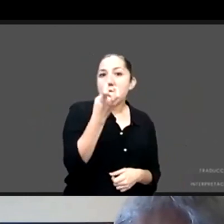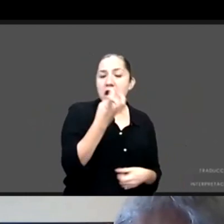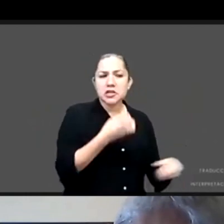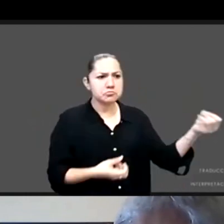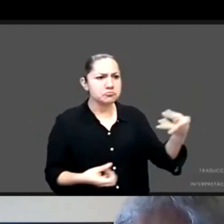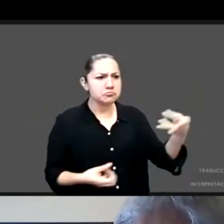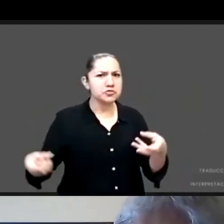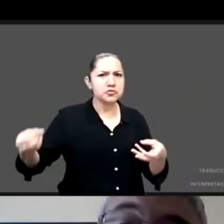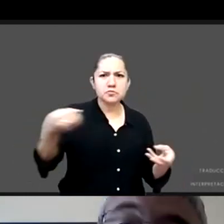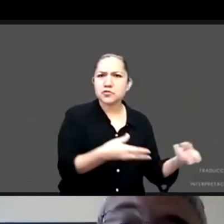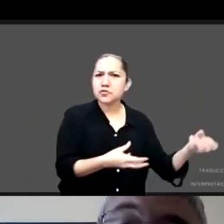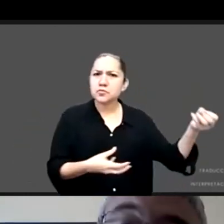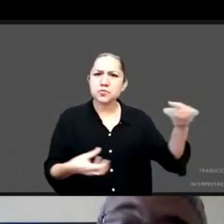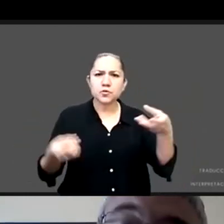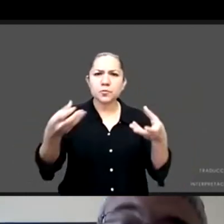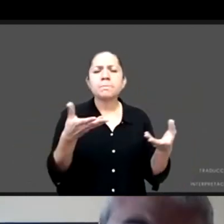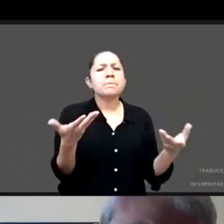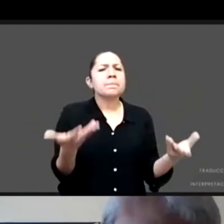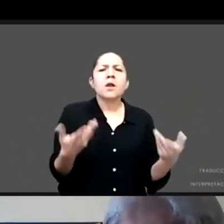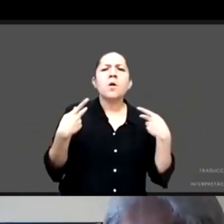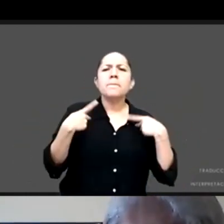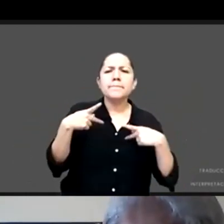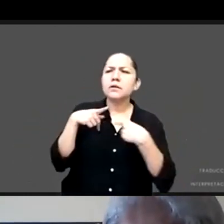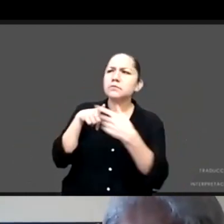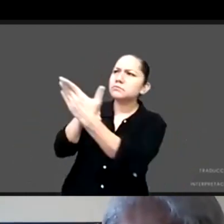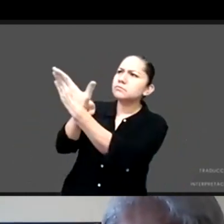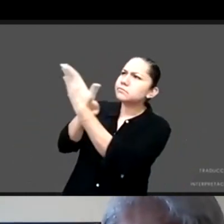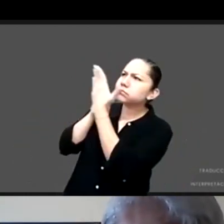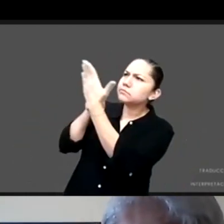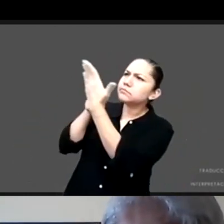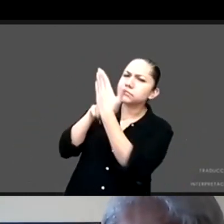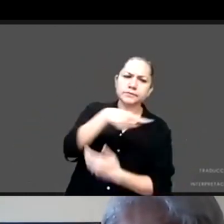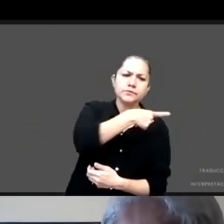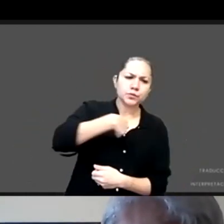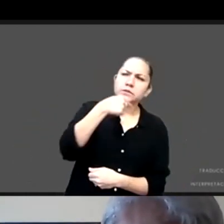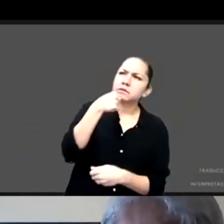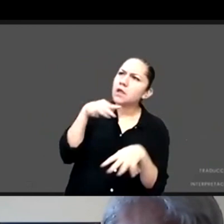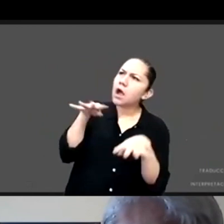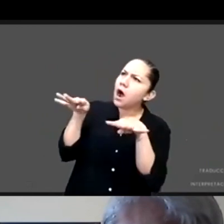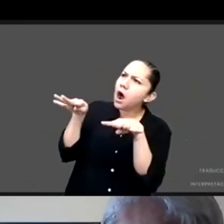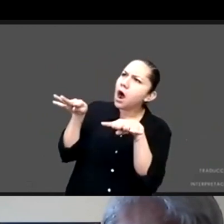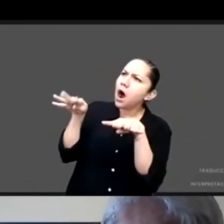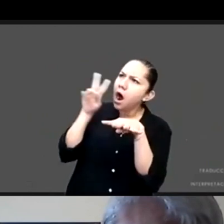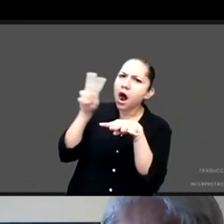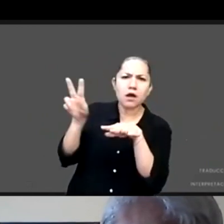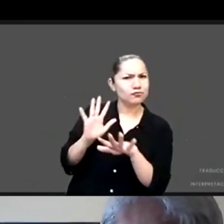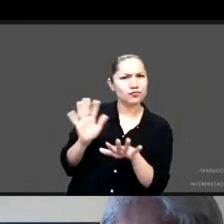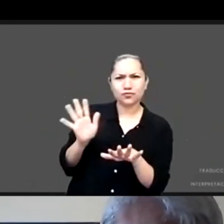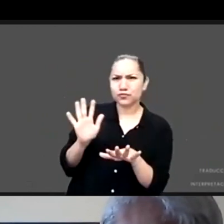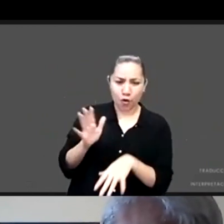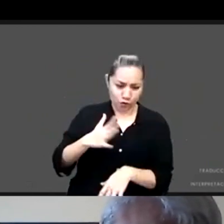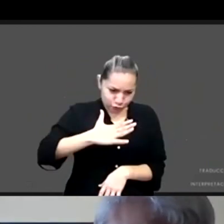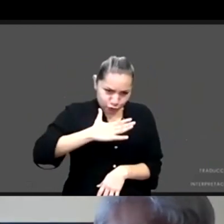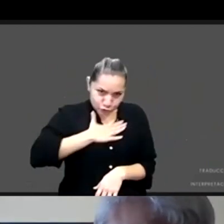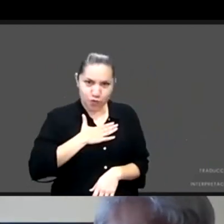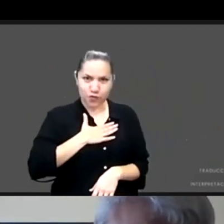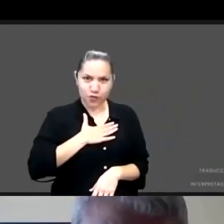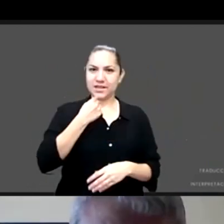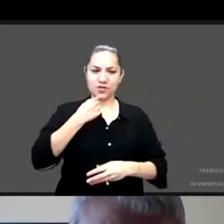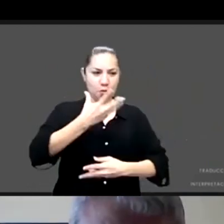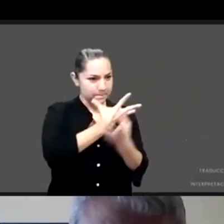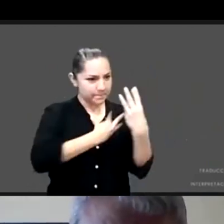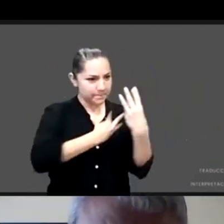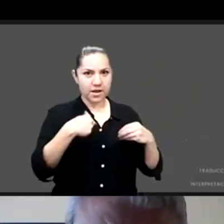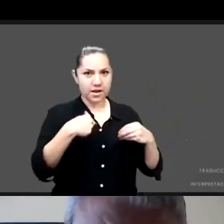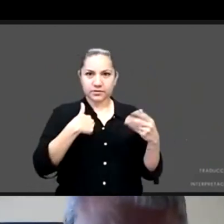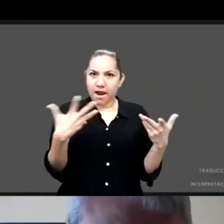ellos exponiendo ante los propios niños de una manera práctica, ¿no? No se trata de teorizar la cultura y hacer una